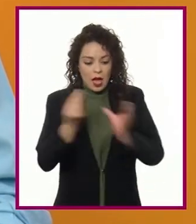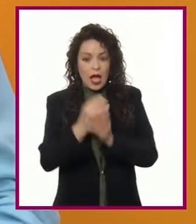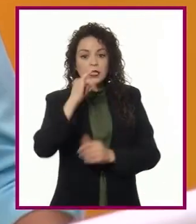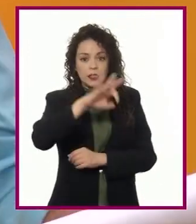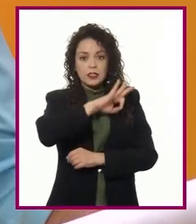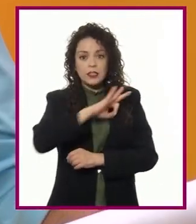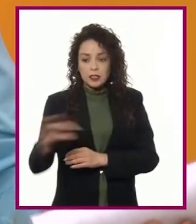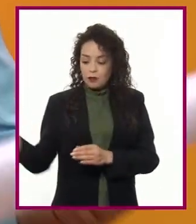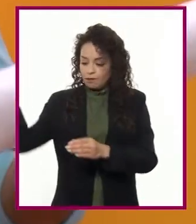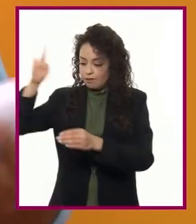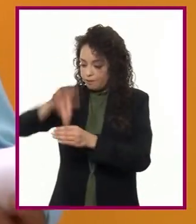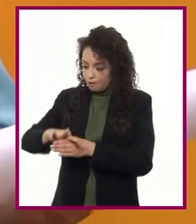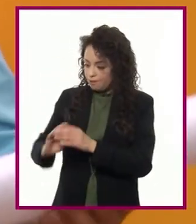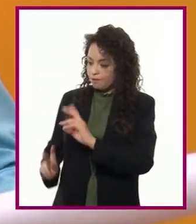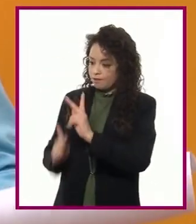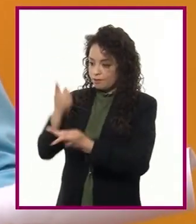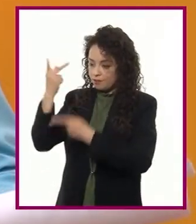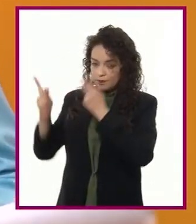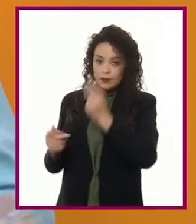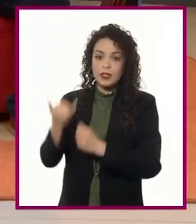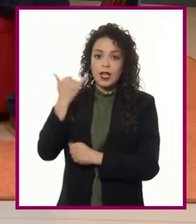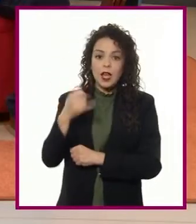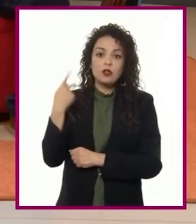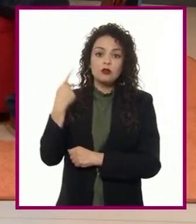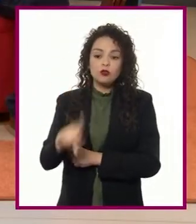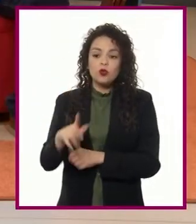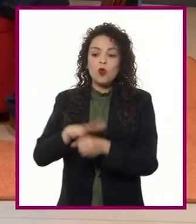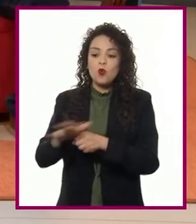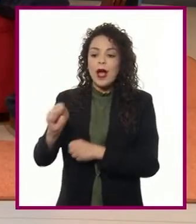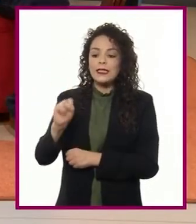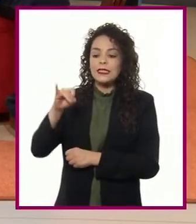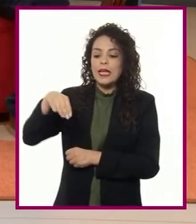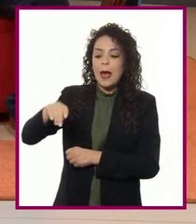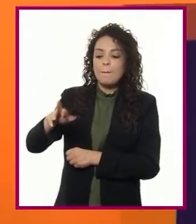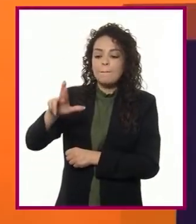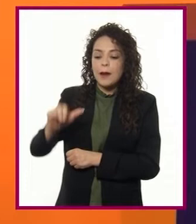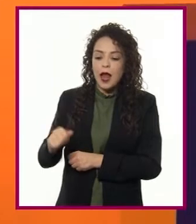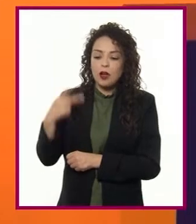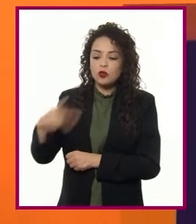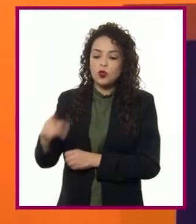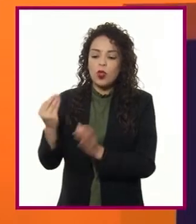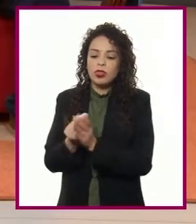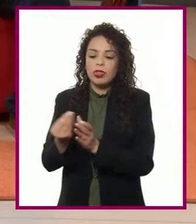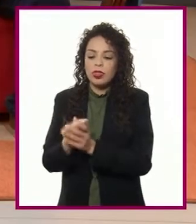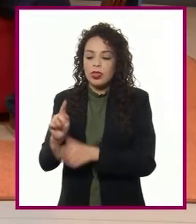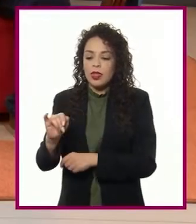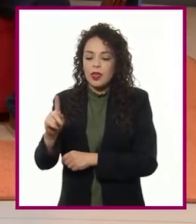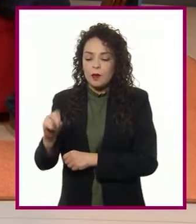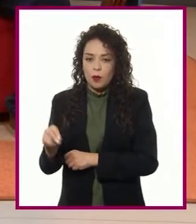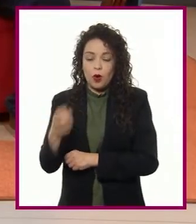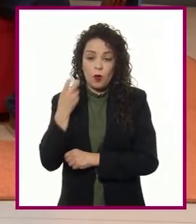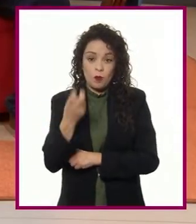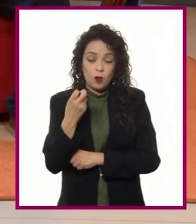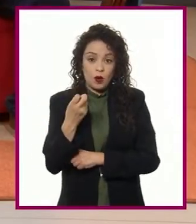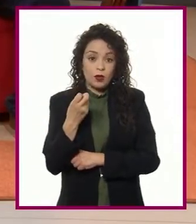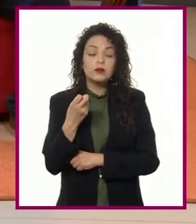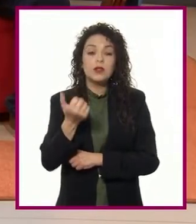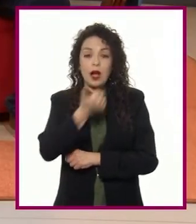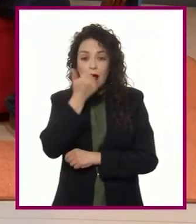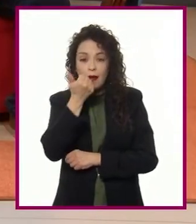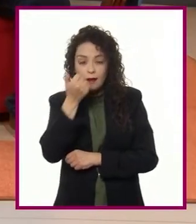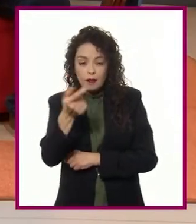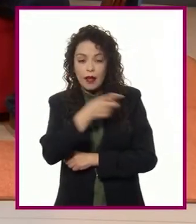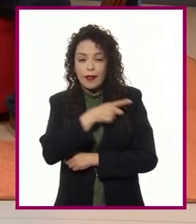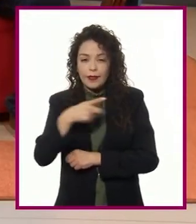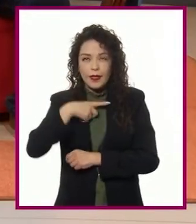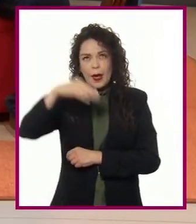cosechar, así como los tipos de siembra, por lo que invitamos a las alumnas y alumnos a plantearse un proyecto